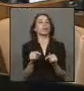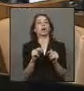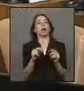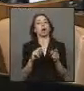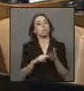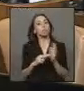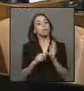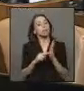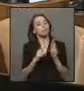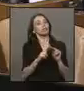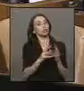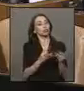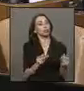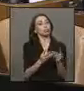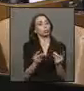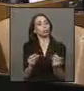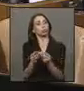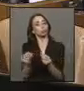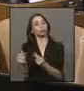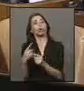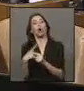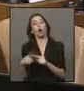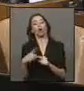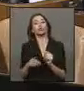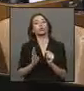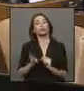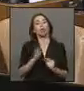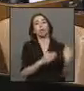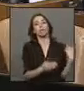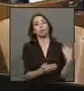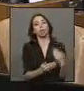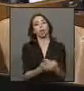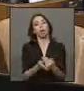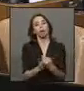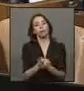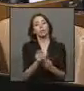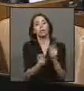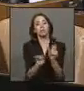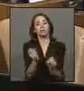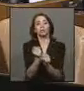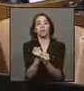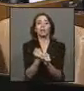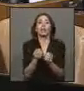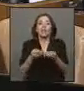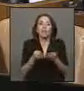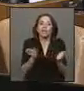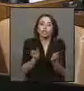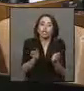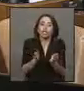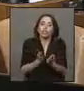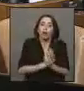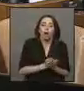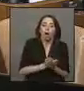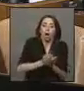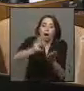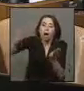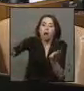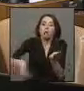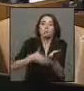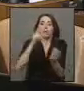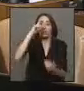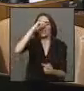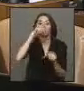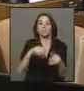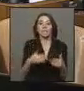muchos problemas, pero hay otros que persisten en el tiempo, y si la actividad de los pescadores artesanales en general es dura y difícil en los tiempos que